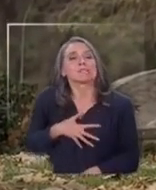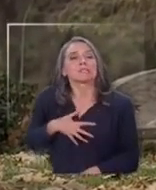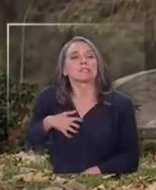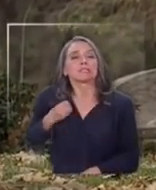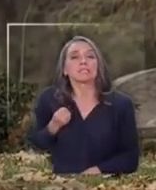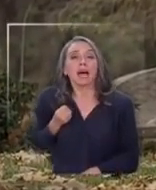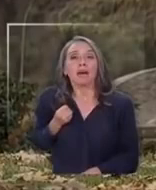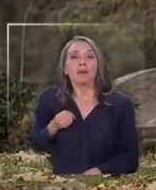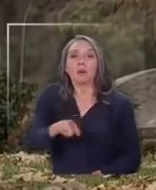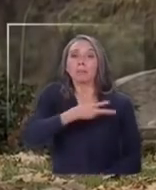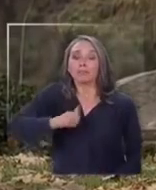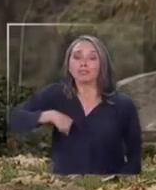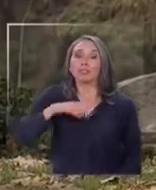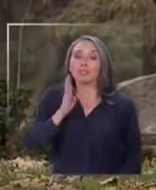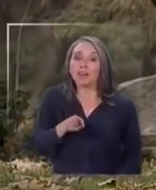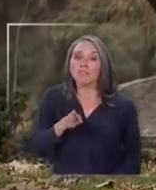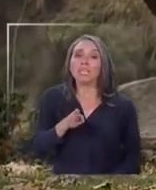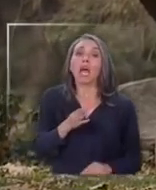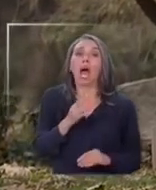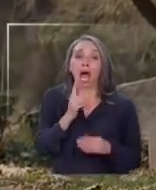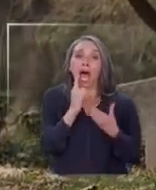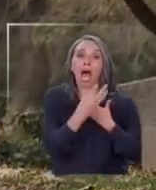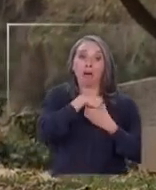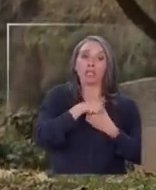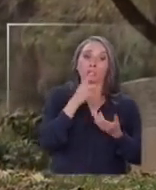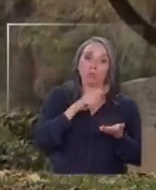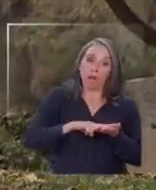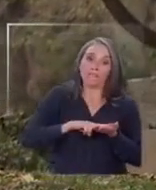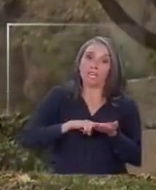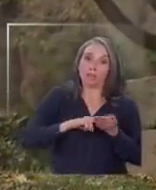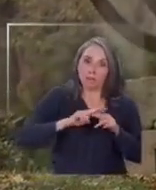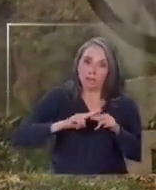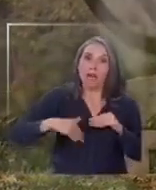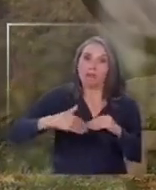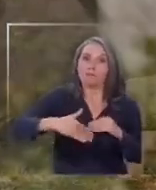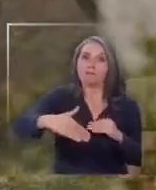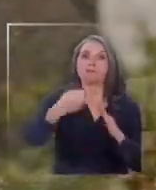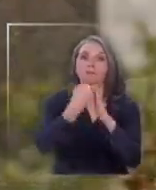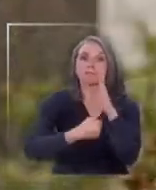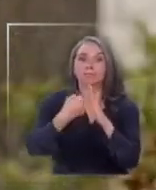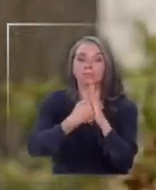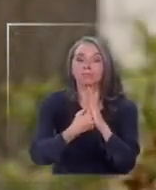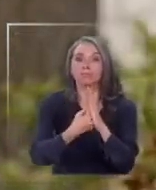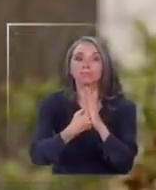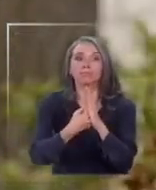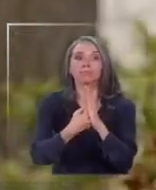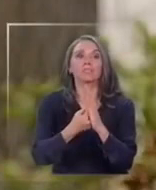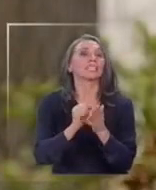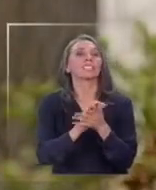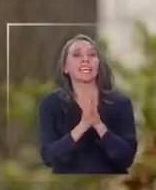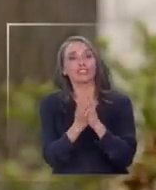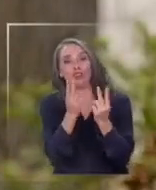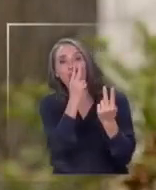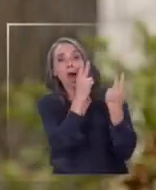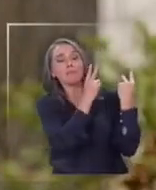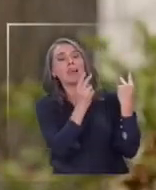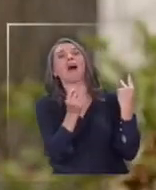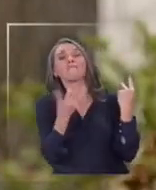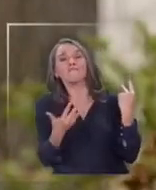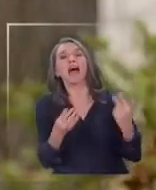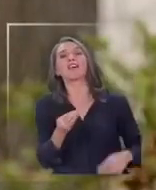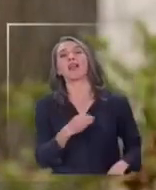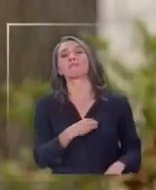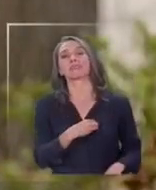también. Pero teníamos que, había una verdad que había que llevar adelante, ¿no? Y en todo el sentido de valió la pena, ¿no?